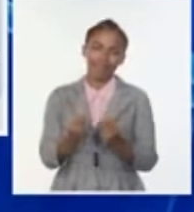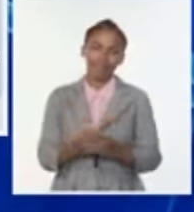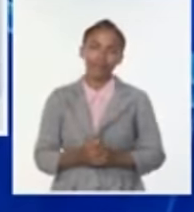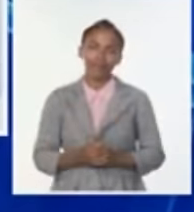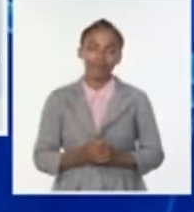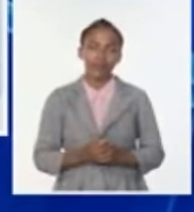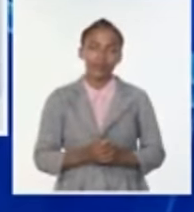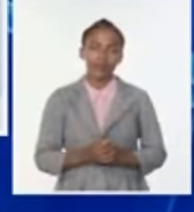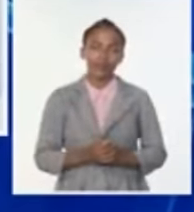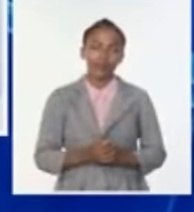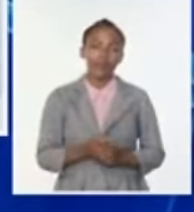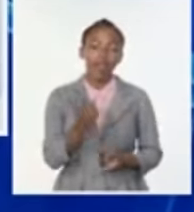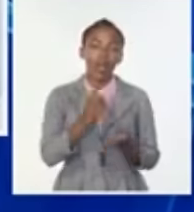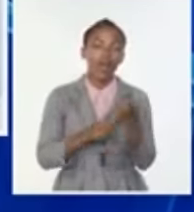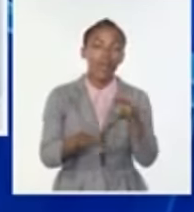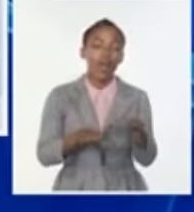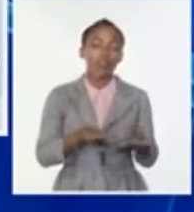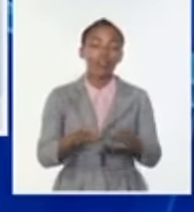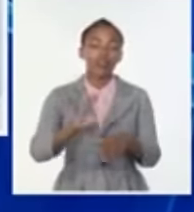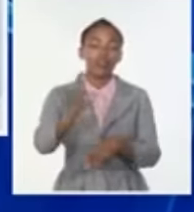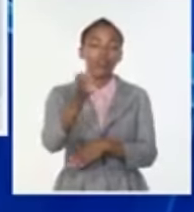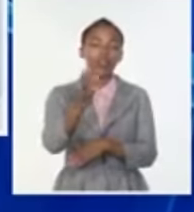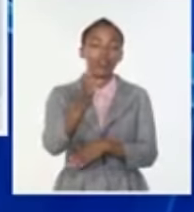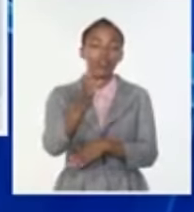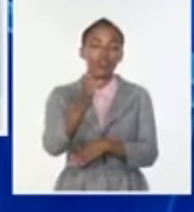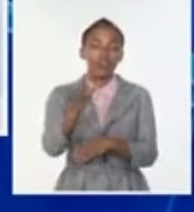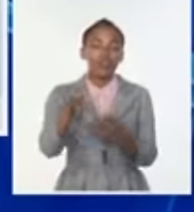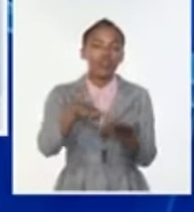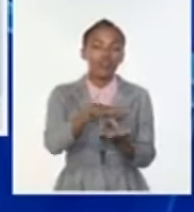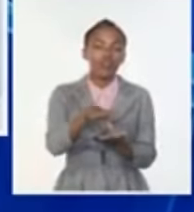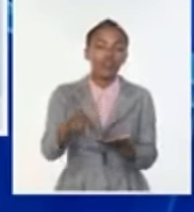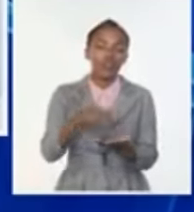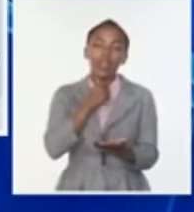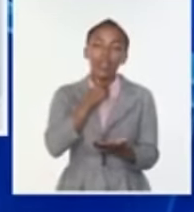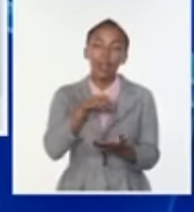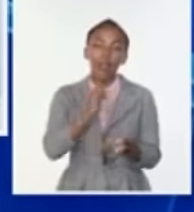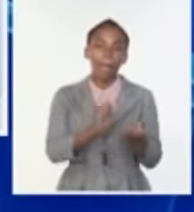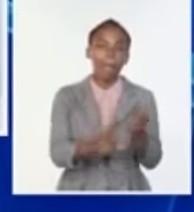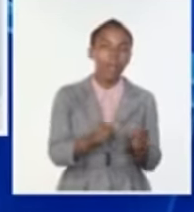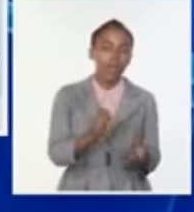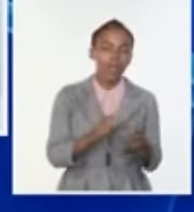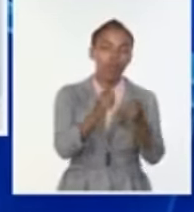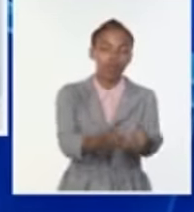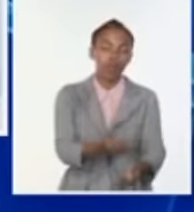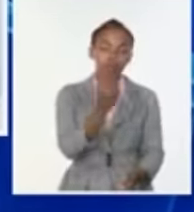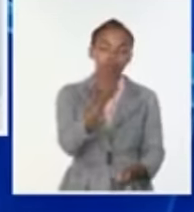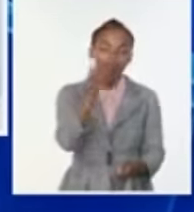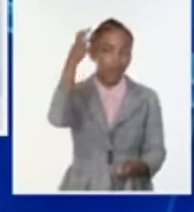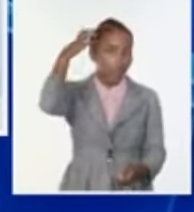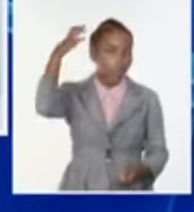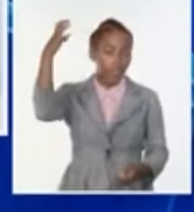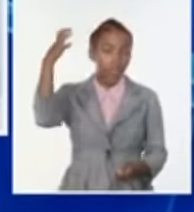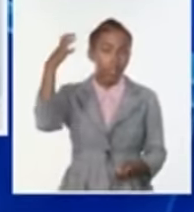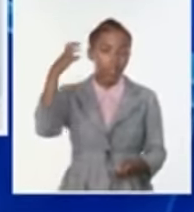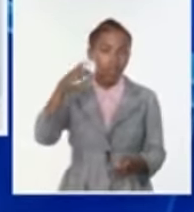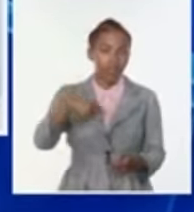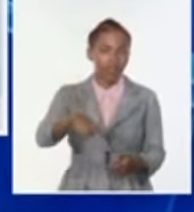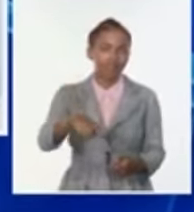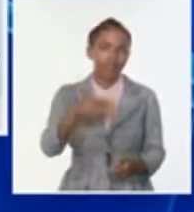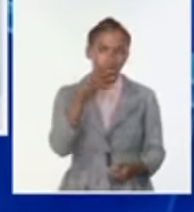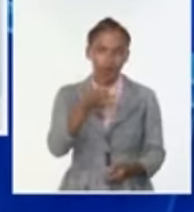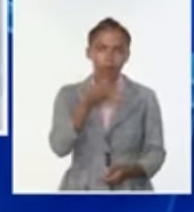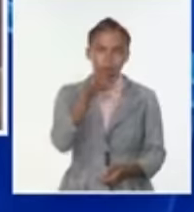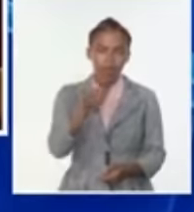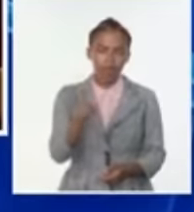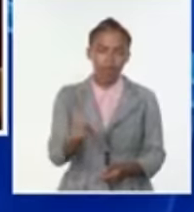fiscalización en áreas de comercialización, incluyendo los mercados agropecuarios estatales. De eso voy a hablar más adelante.